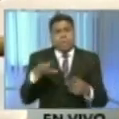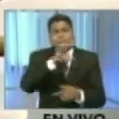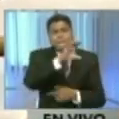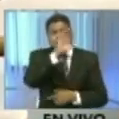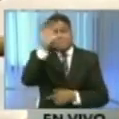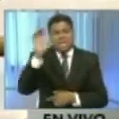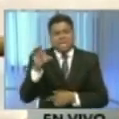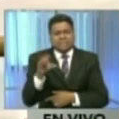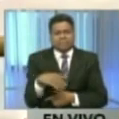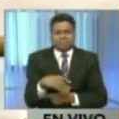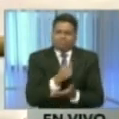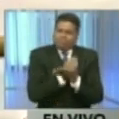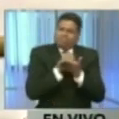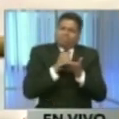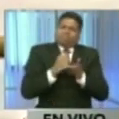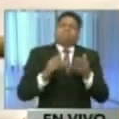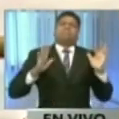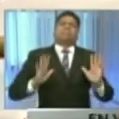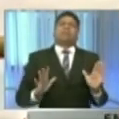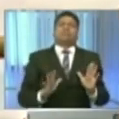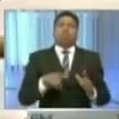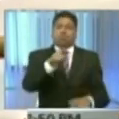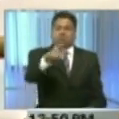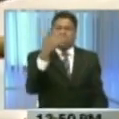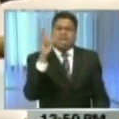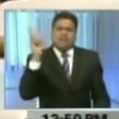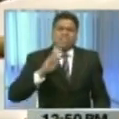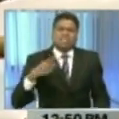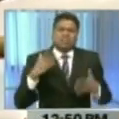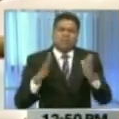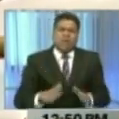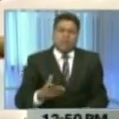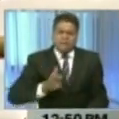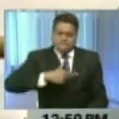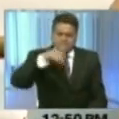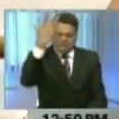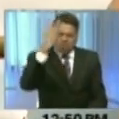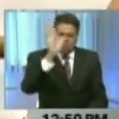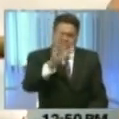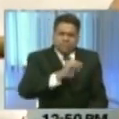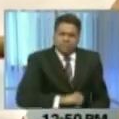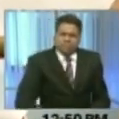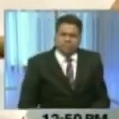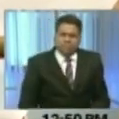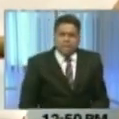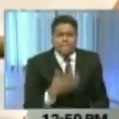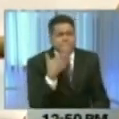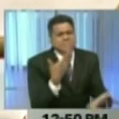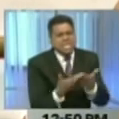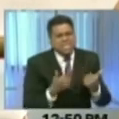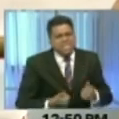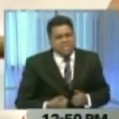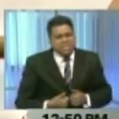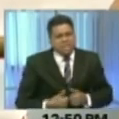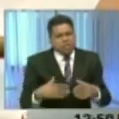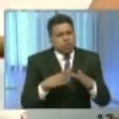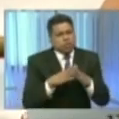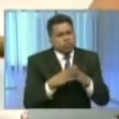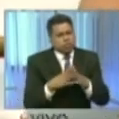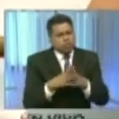soberano. Usted, como venezolano, da vergüenza. Pedir la intervención de nuestro